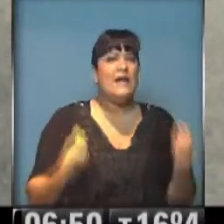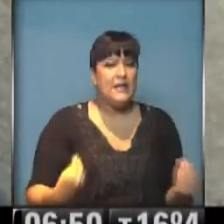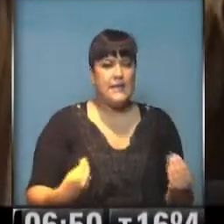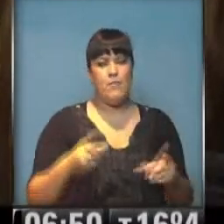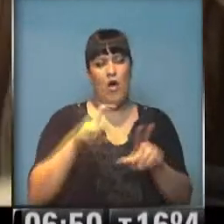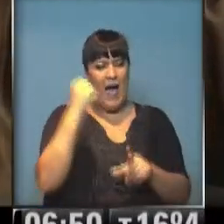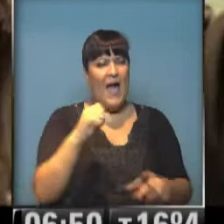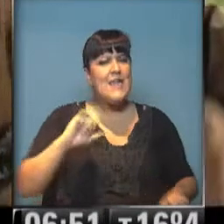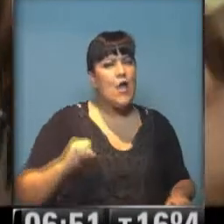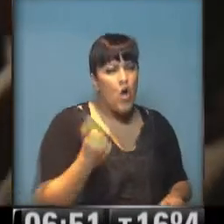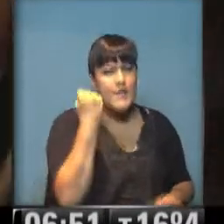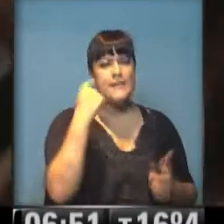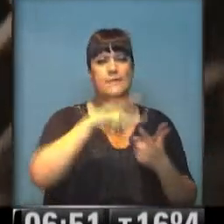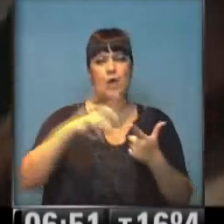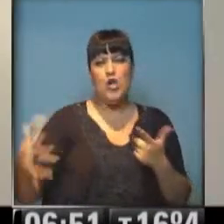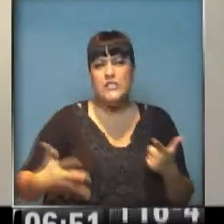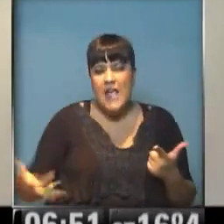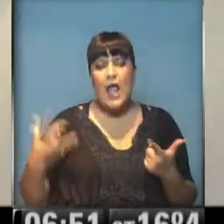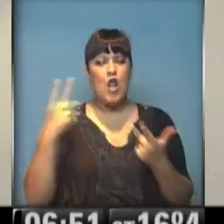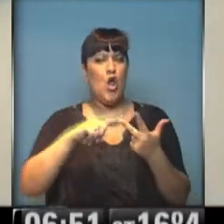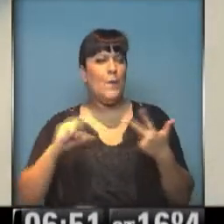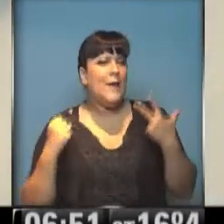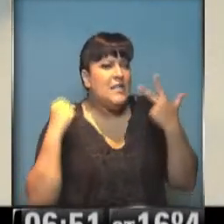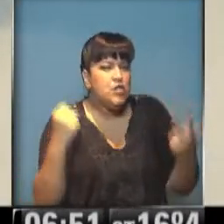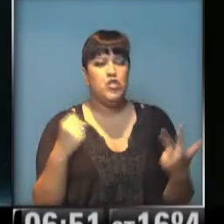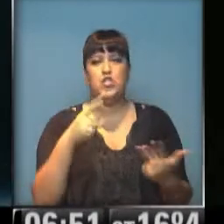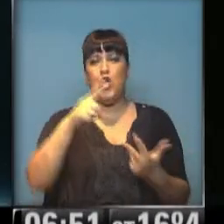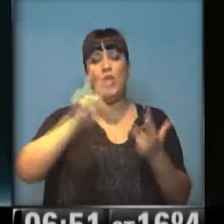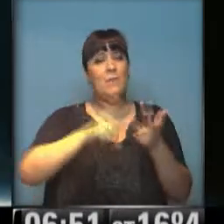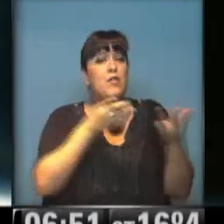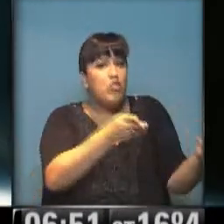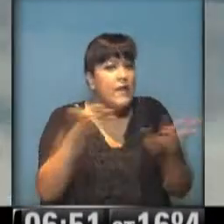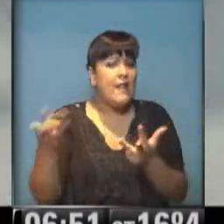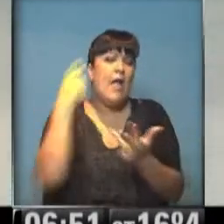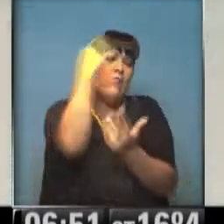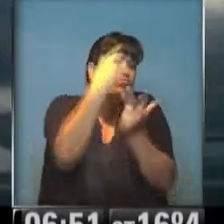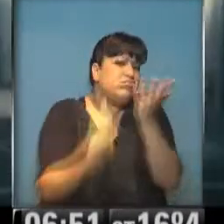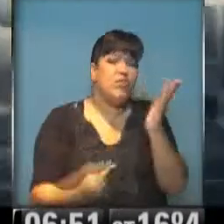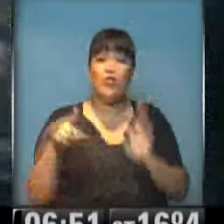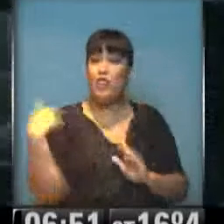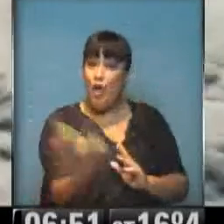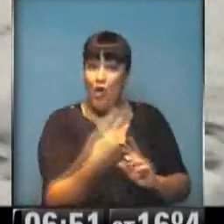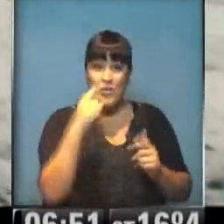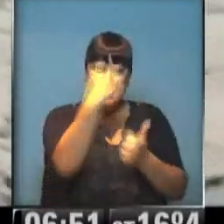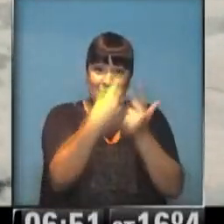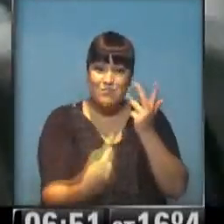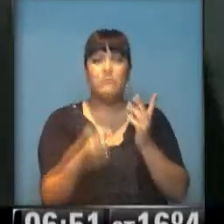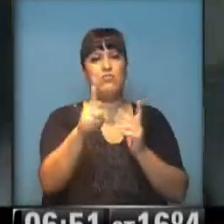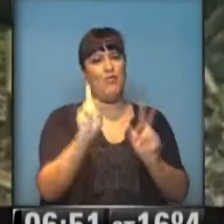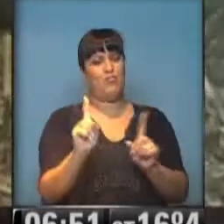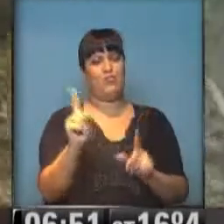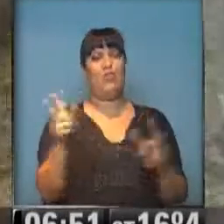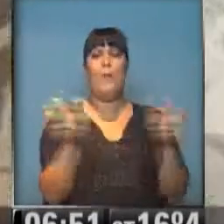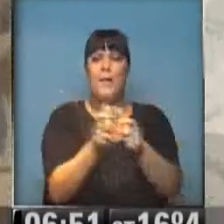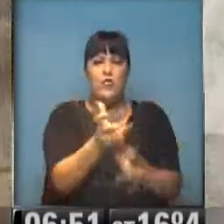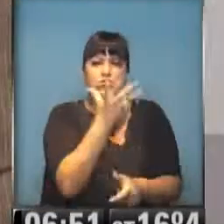egoísmo, los celos, las pasiones, el altruismo también, la solidaridad, y todo eso está representado en esta muy atractiva,